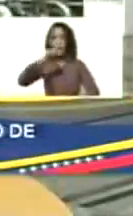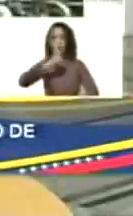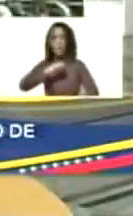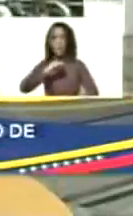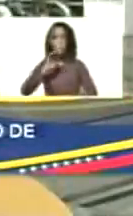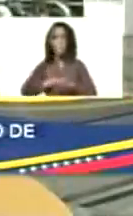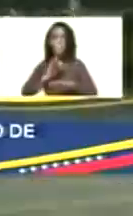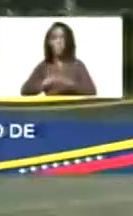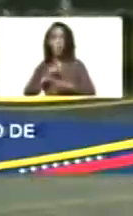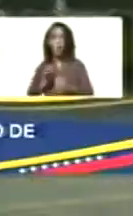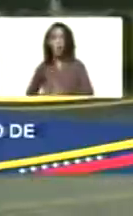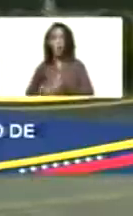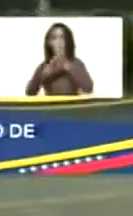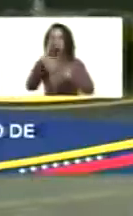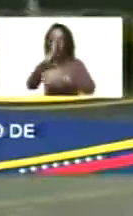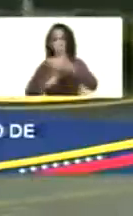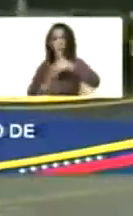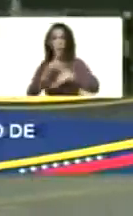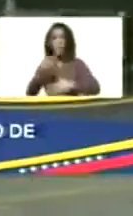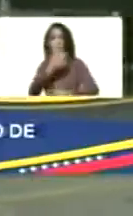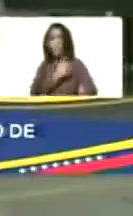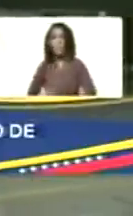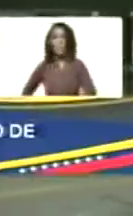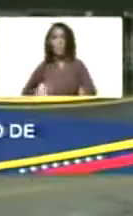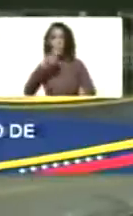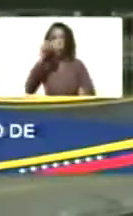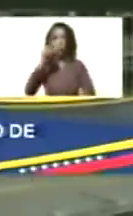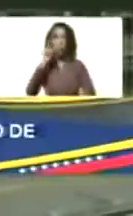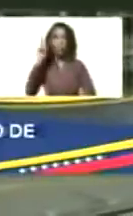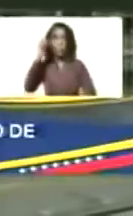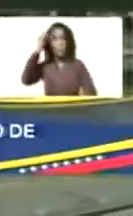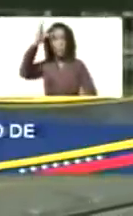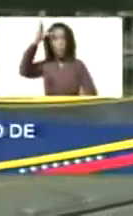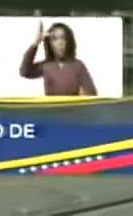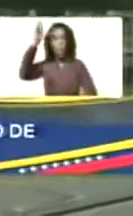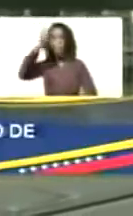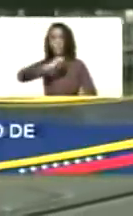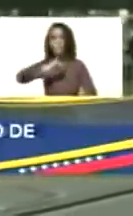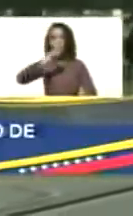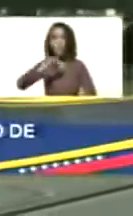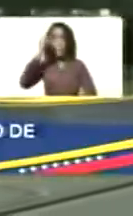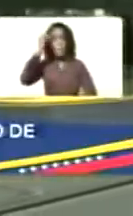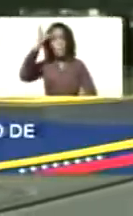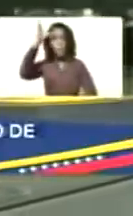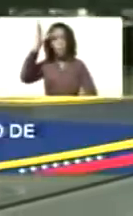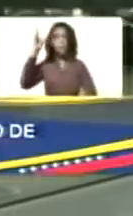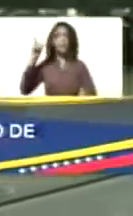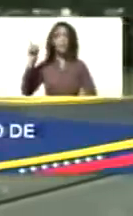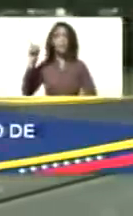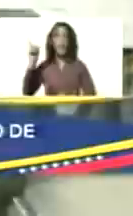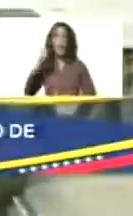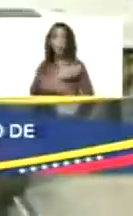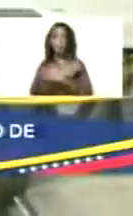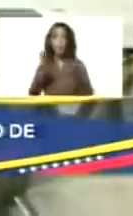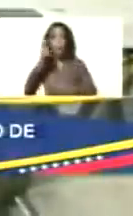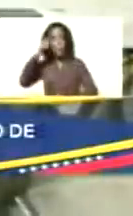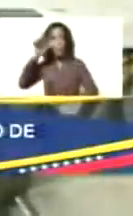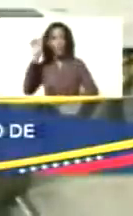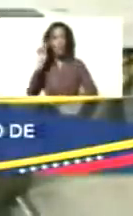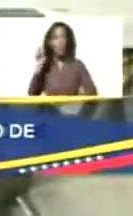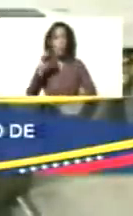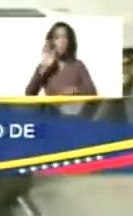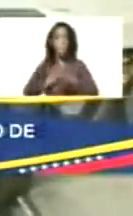el liderazgo y la humildad del presidente Nicolás Maduro, por su capacidad de resistencia, por su capacidad de entrega por el pueblo venezolano y por